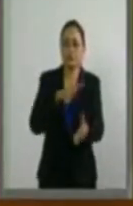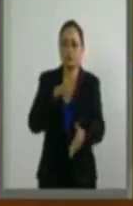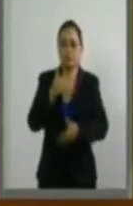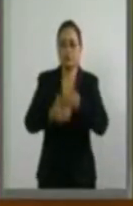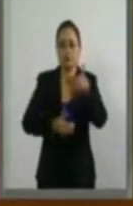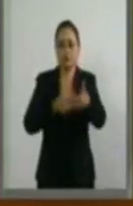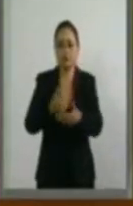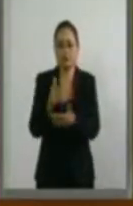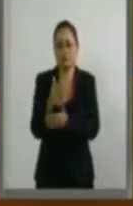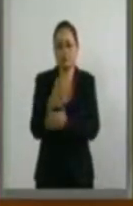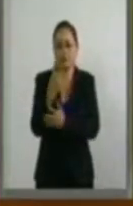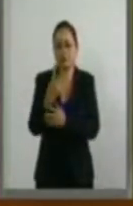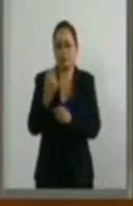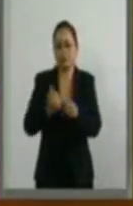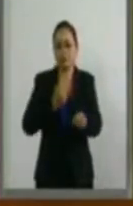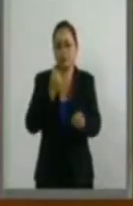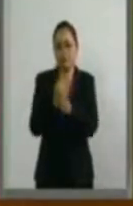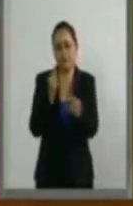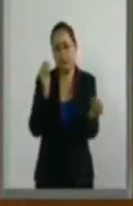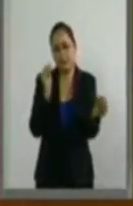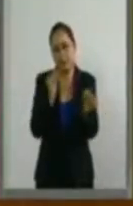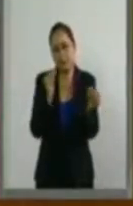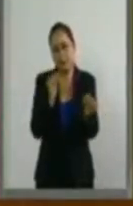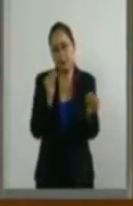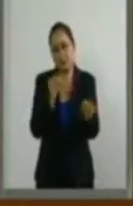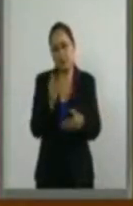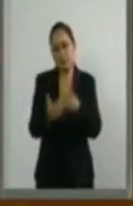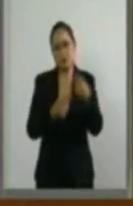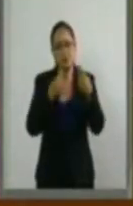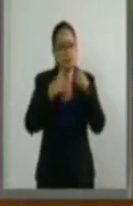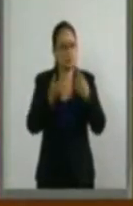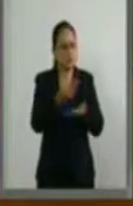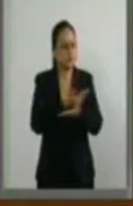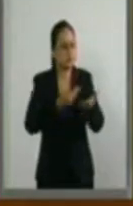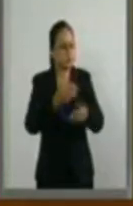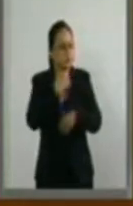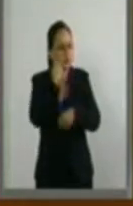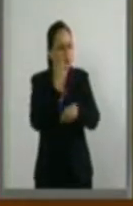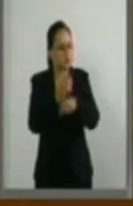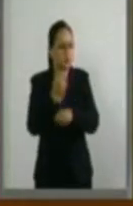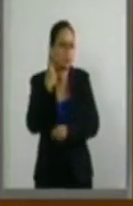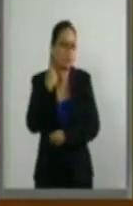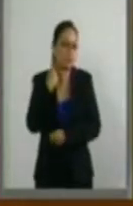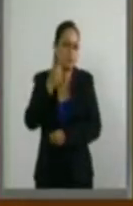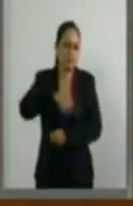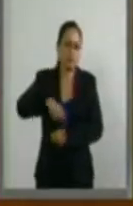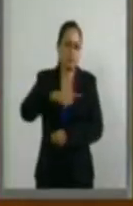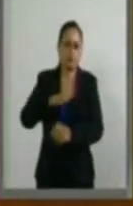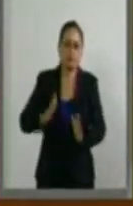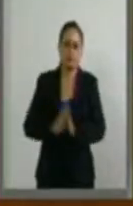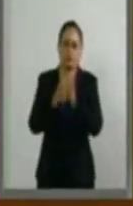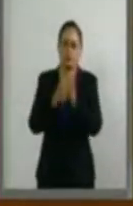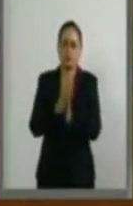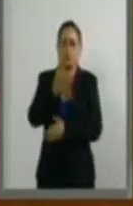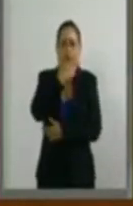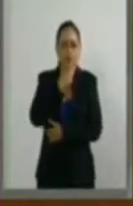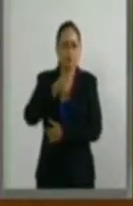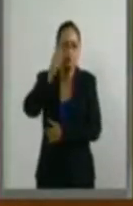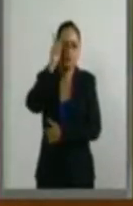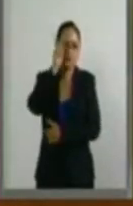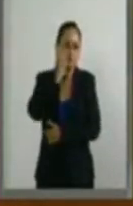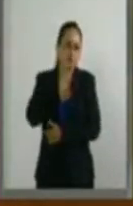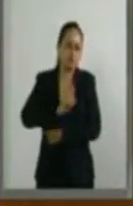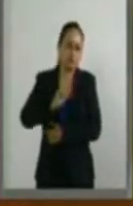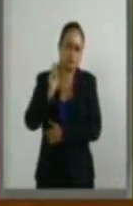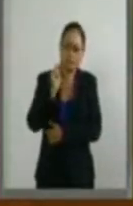de más de 2 años de diálogo y voluntad política en el que participaron legisladores,